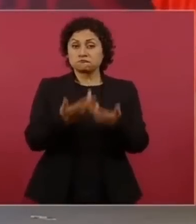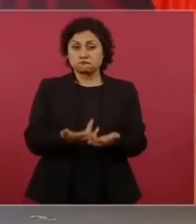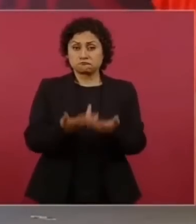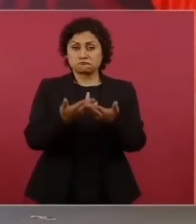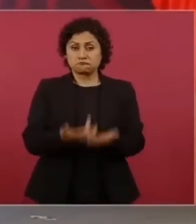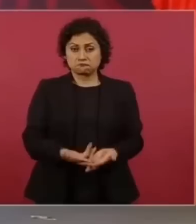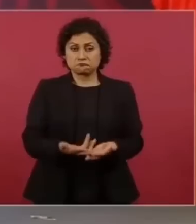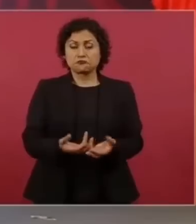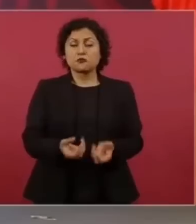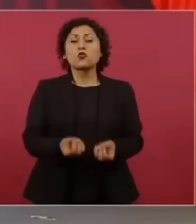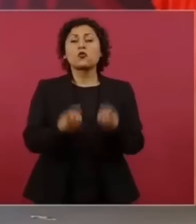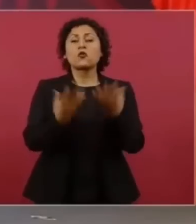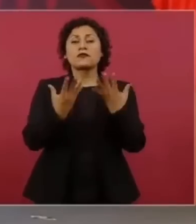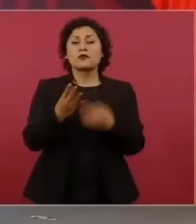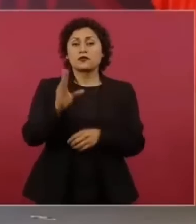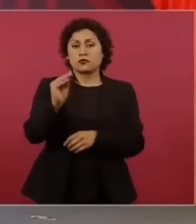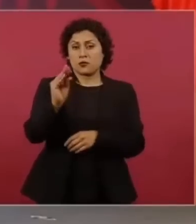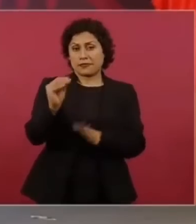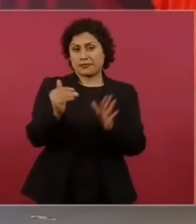Como 90,000,000,000.